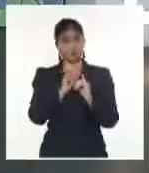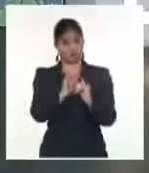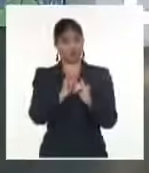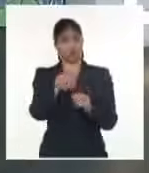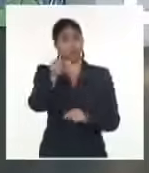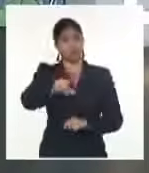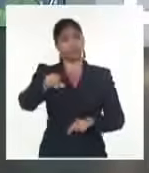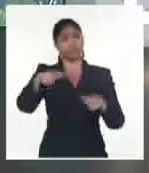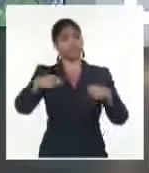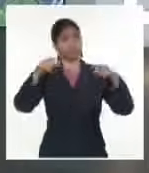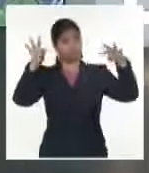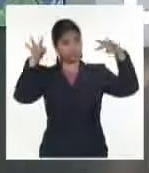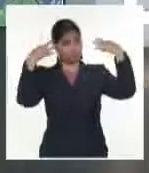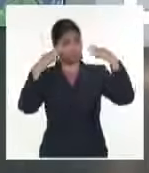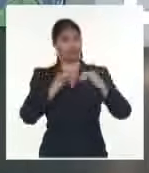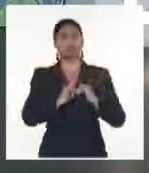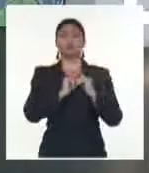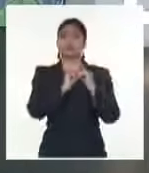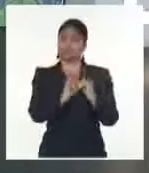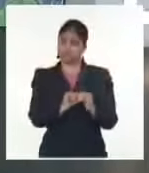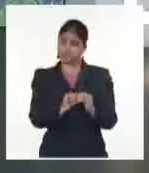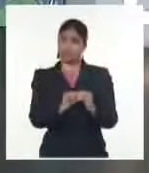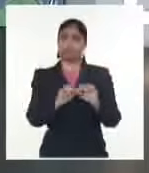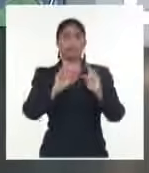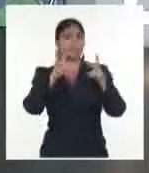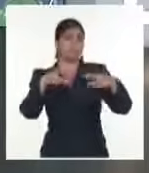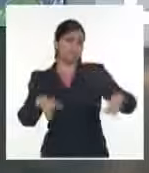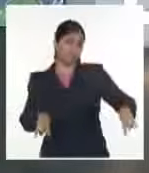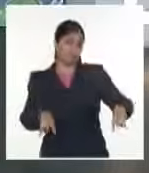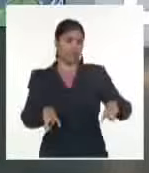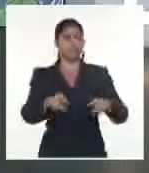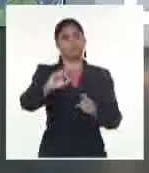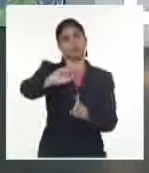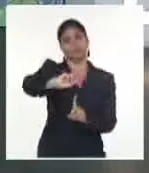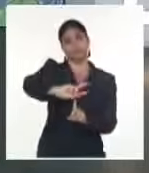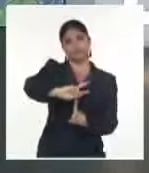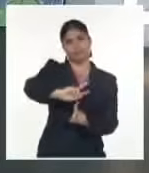consulten a través de los distintos espacios informativos y también a través de los perfiles